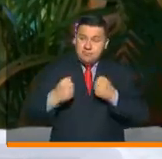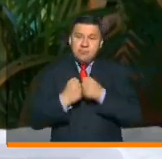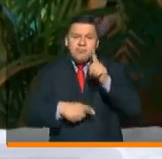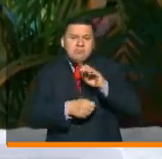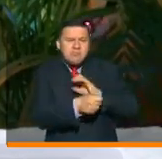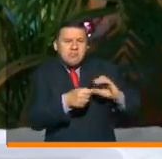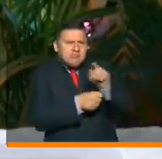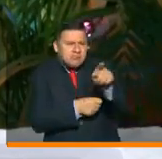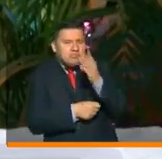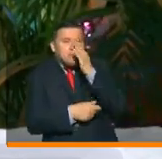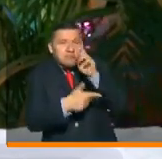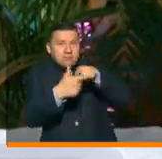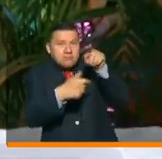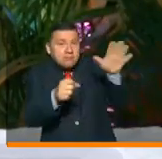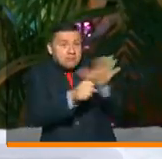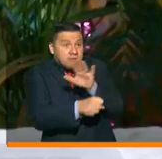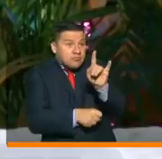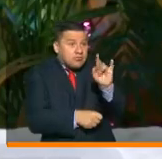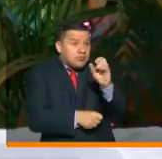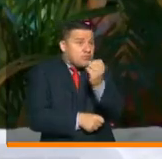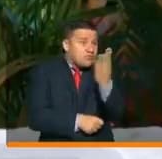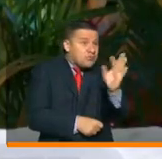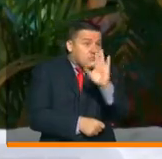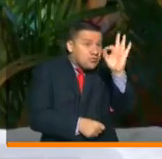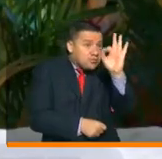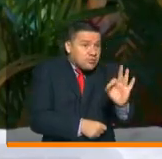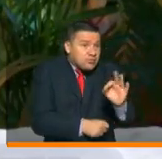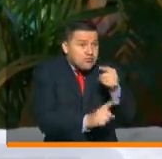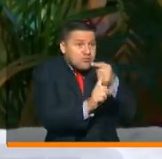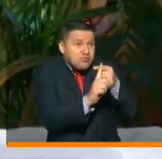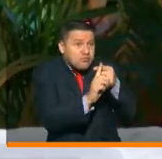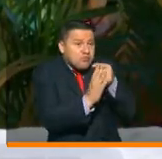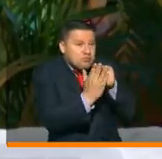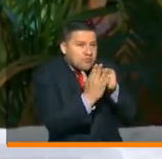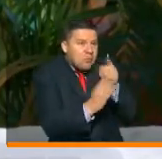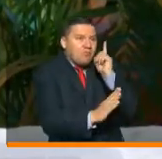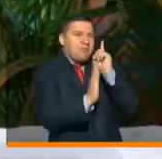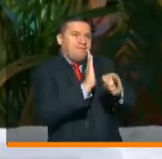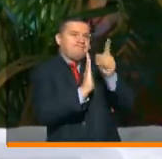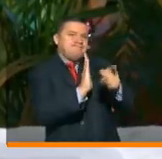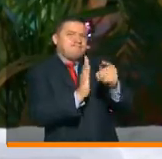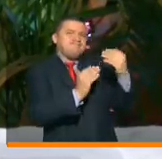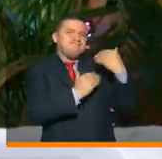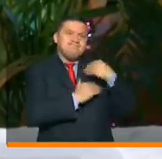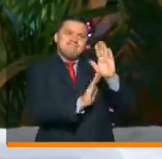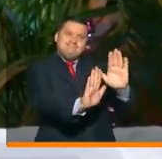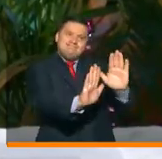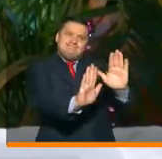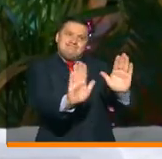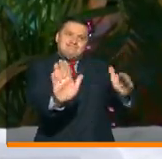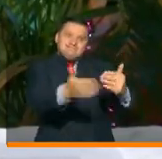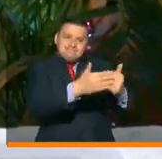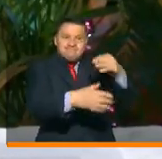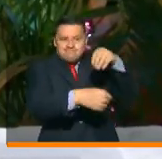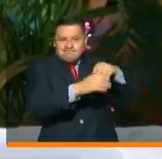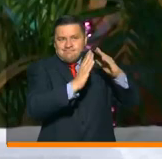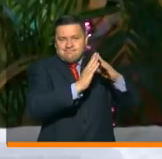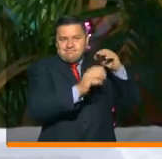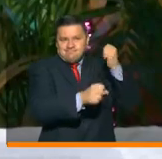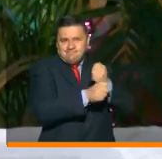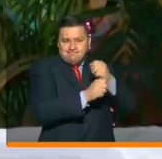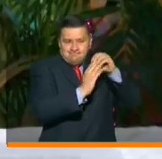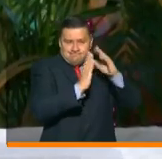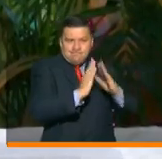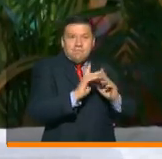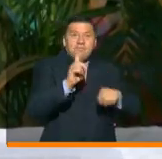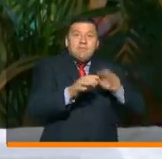donde así indican el tema de ocupación de UCIs, de positividad, se han tomado medidas responsables de estar trabajando en casa, pero en las